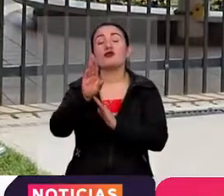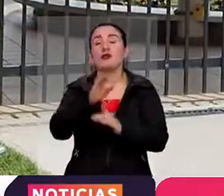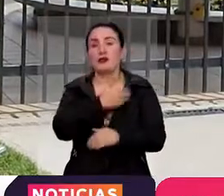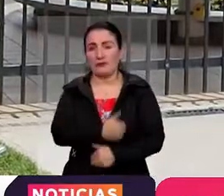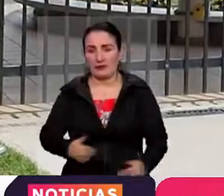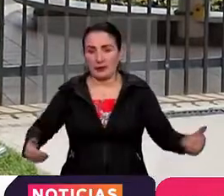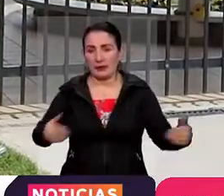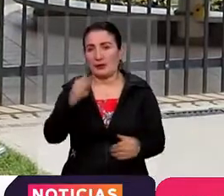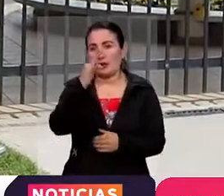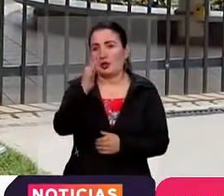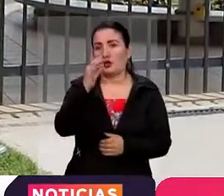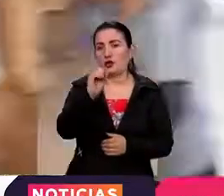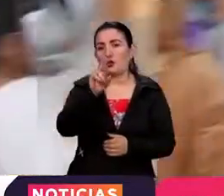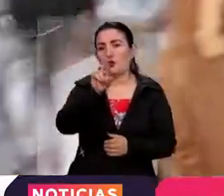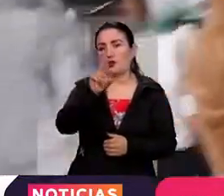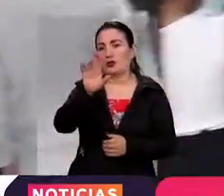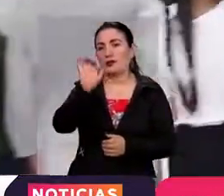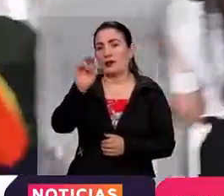en funcionamiento.